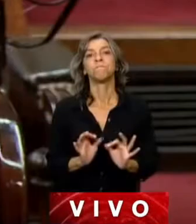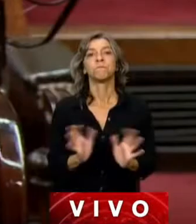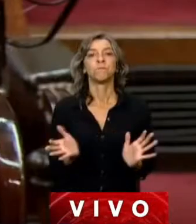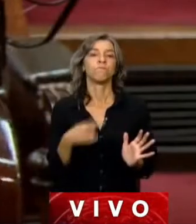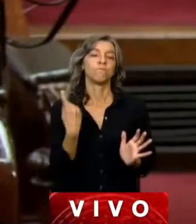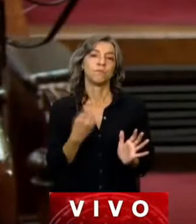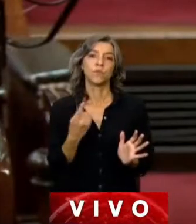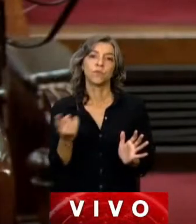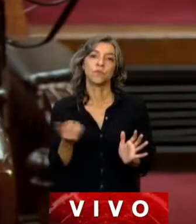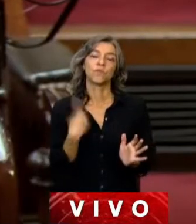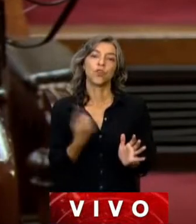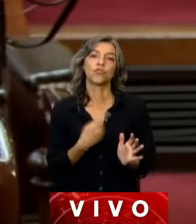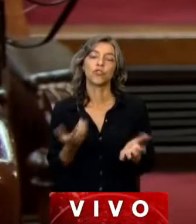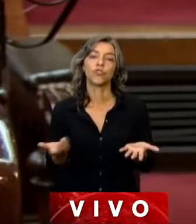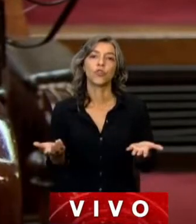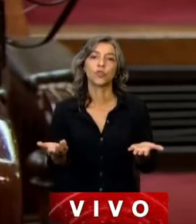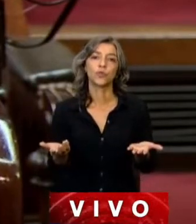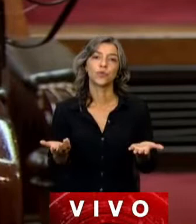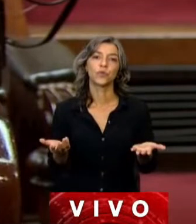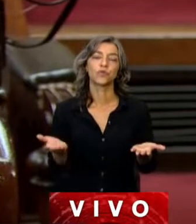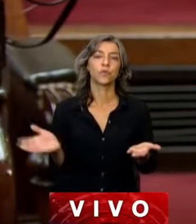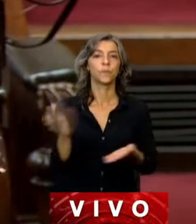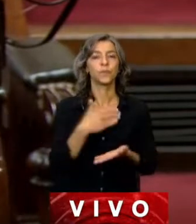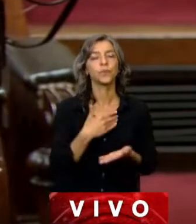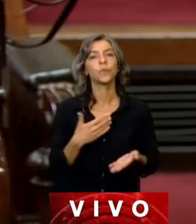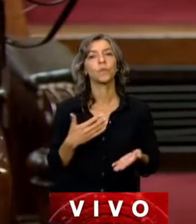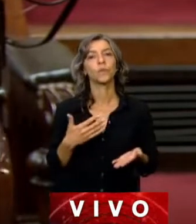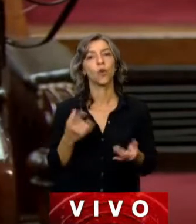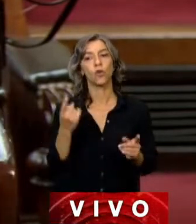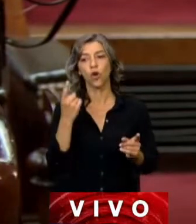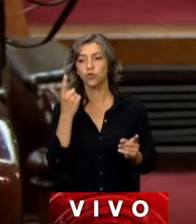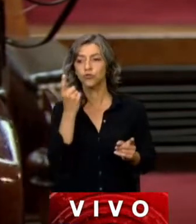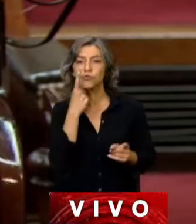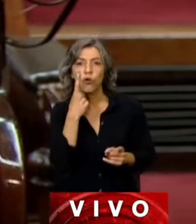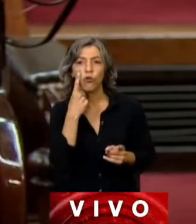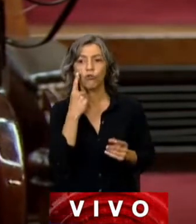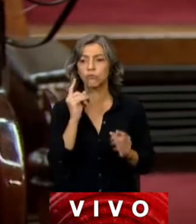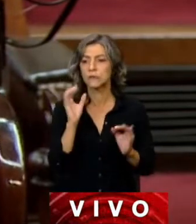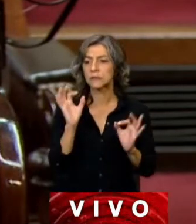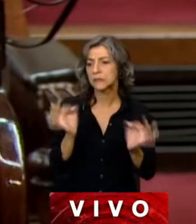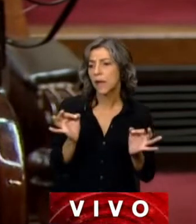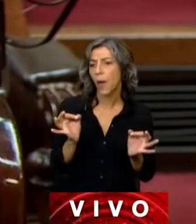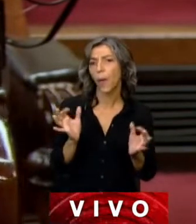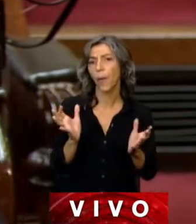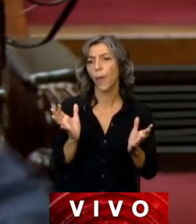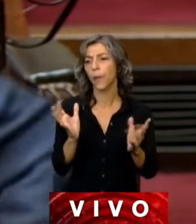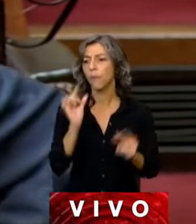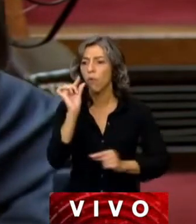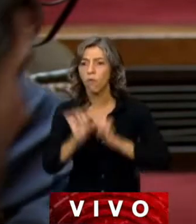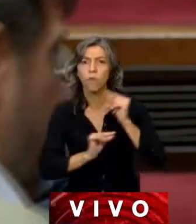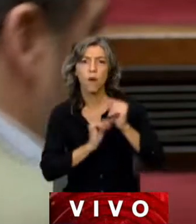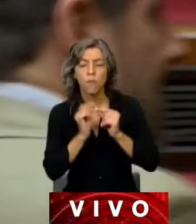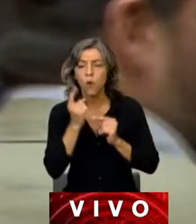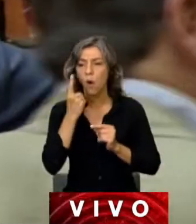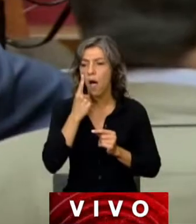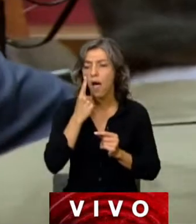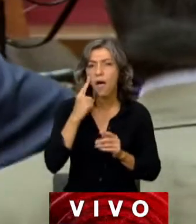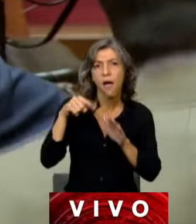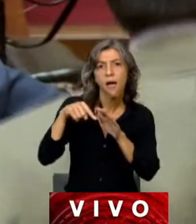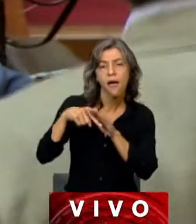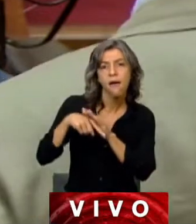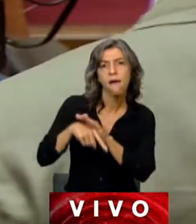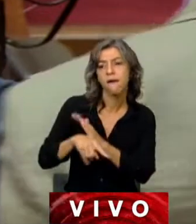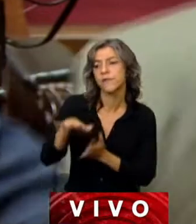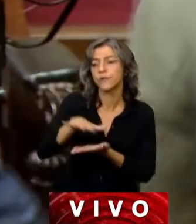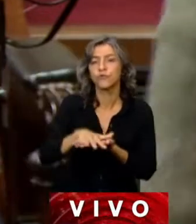que nosotros todos estamos contestes, estamos conociendo, estamos sabiendo sobre que la situación del sistema de